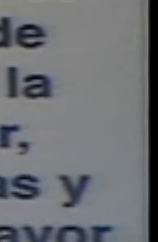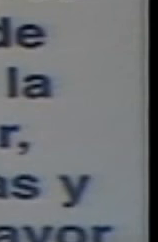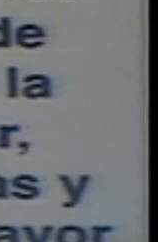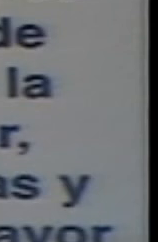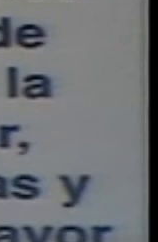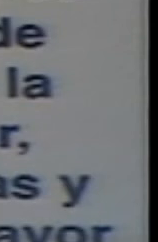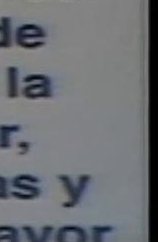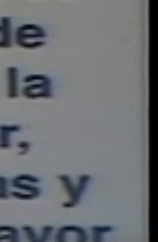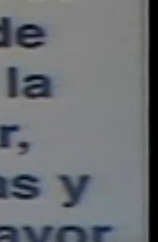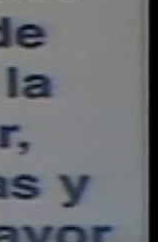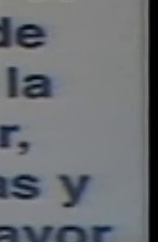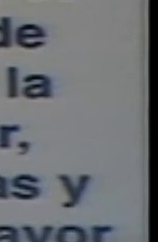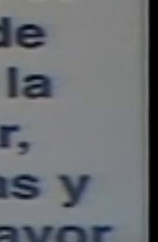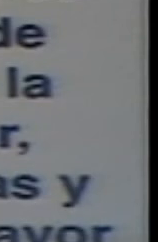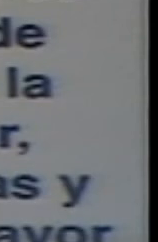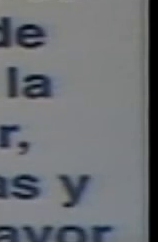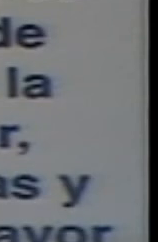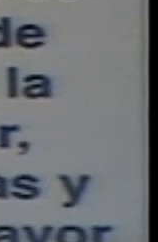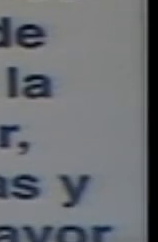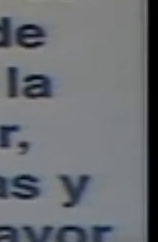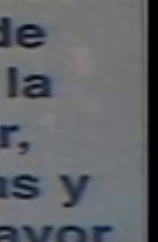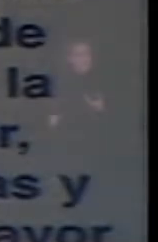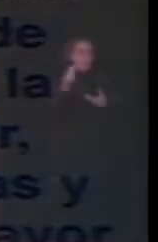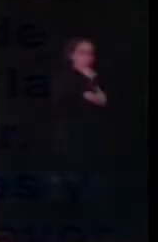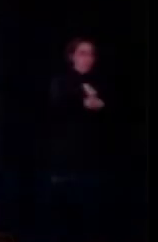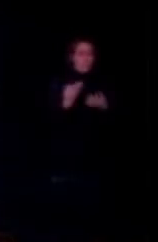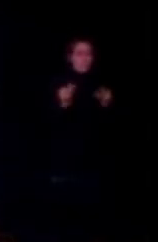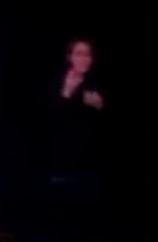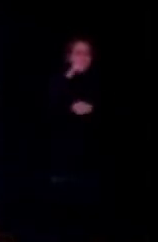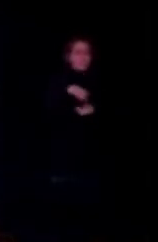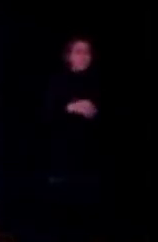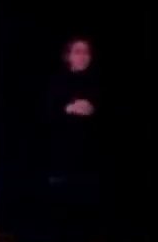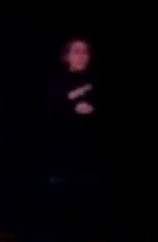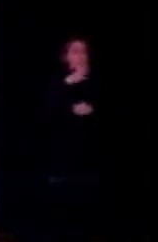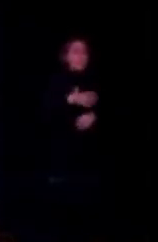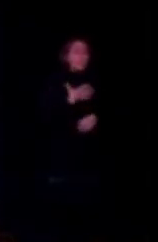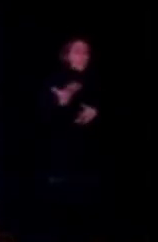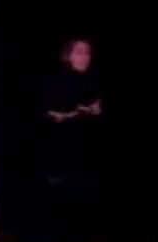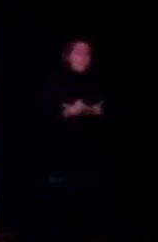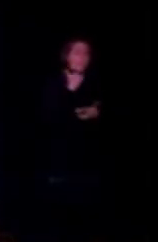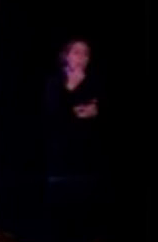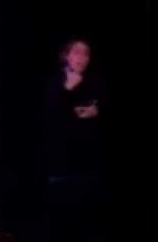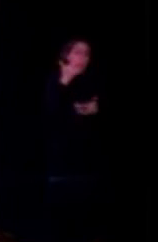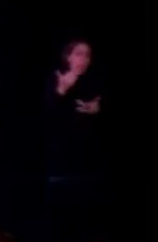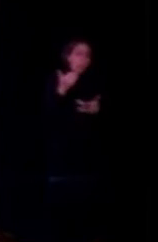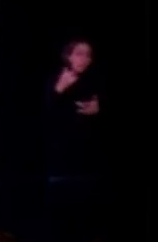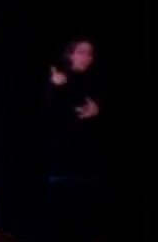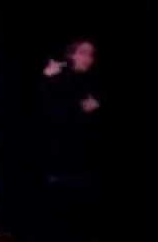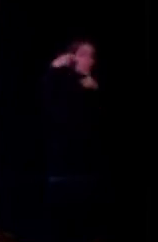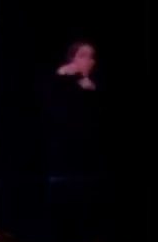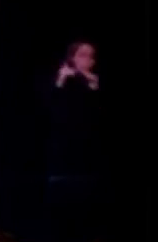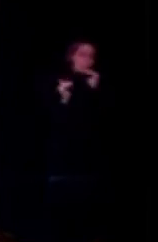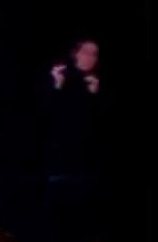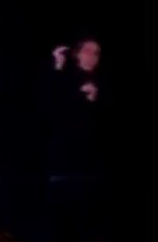altas expectativas exigencia posible lectura inclusiva e incluye inclusiva de la